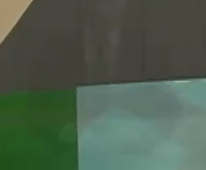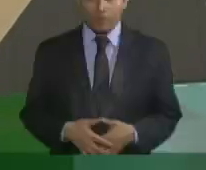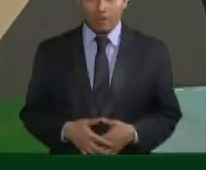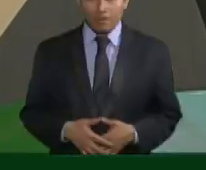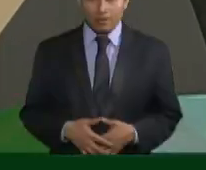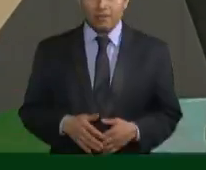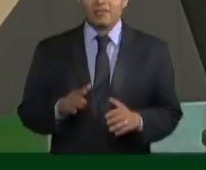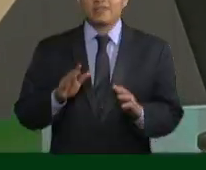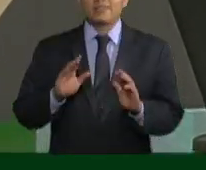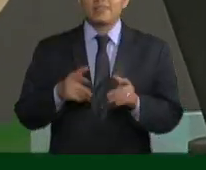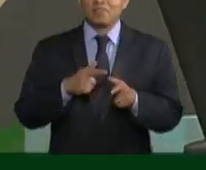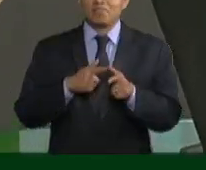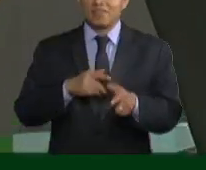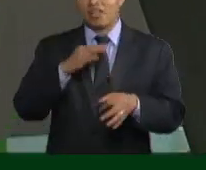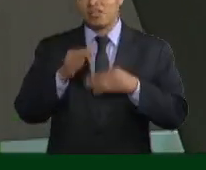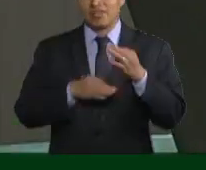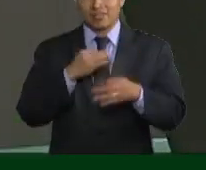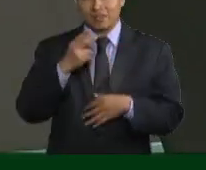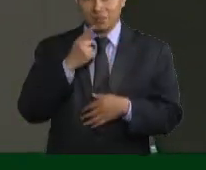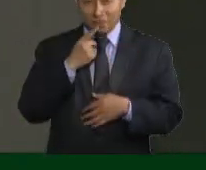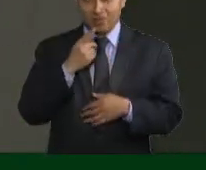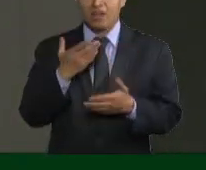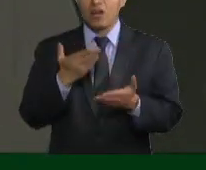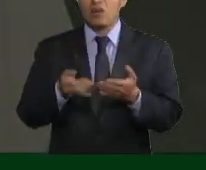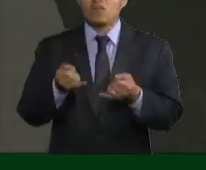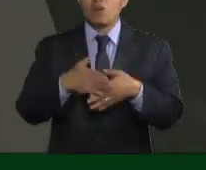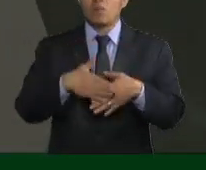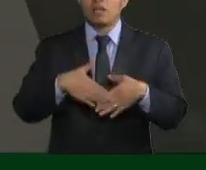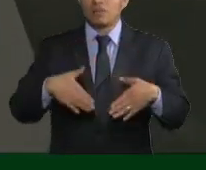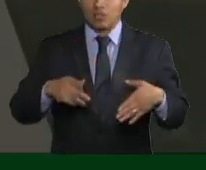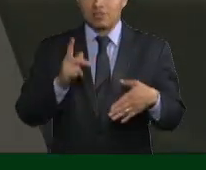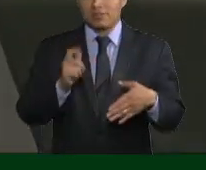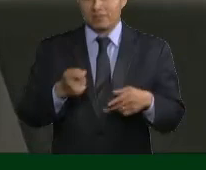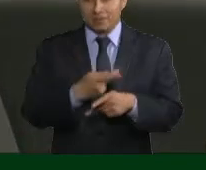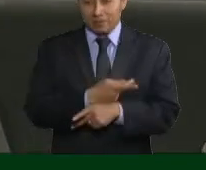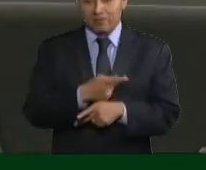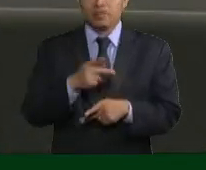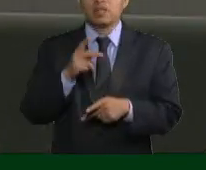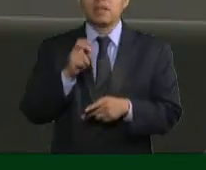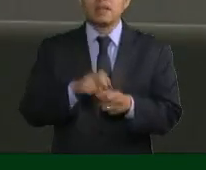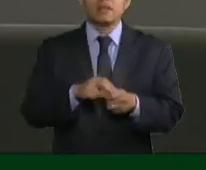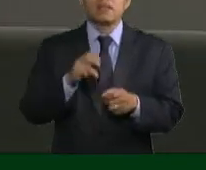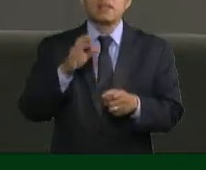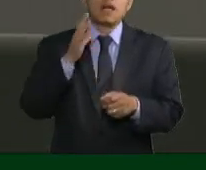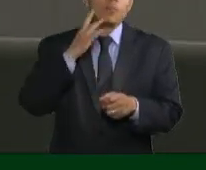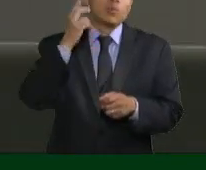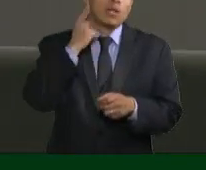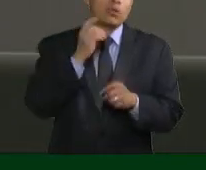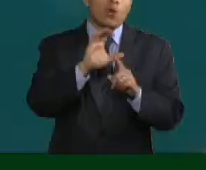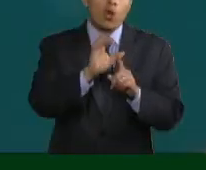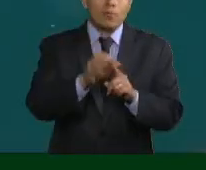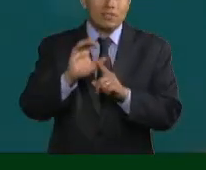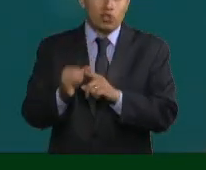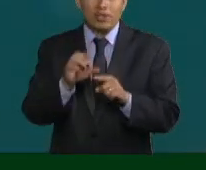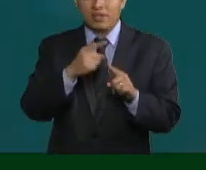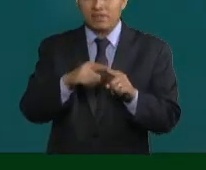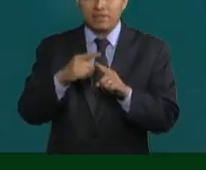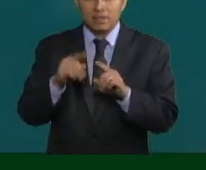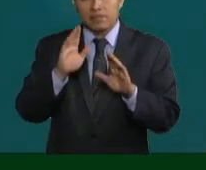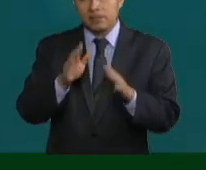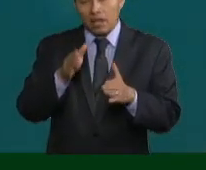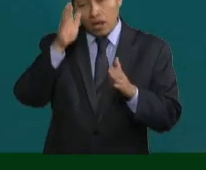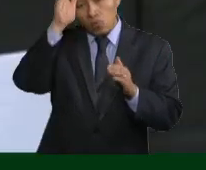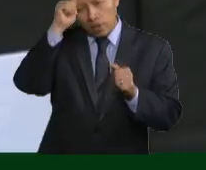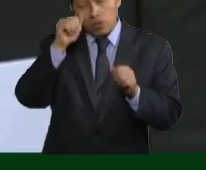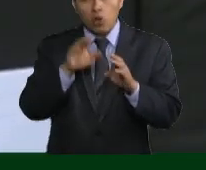Estamos en Noticias Diputados, vámonos con la información del acontecer legislativo, porque comisiones de la Cámara Baja aprobaron la ruta de